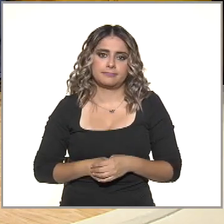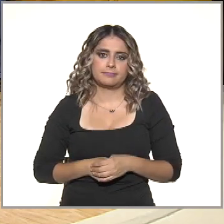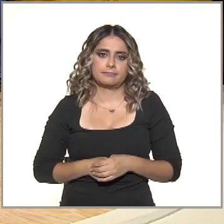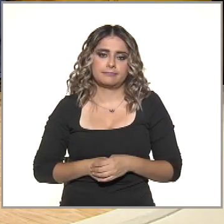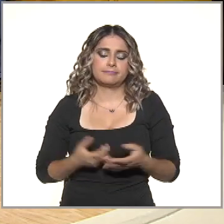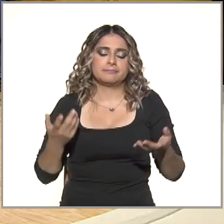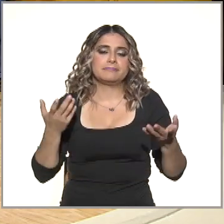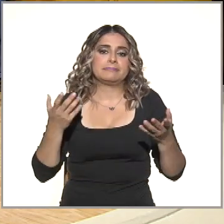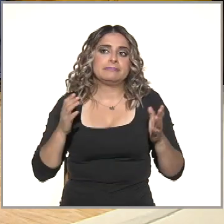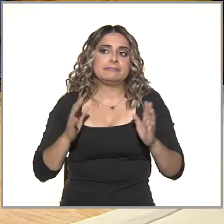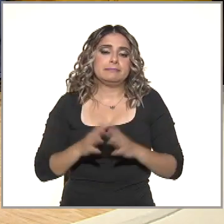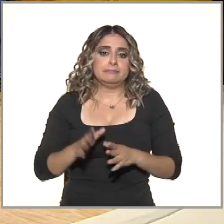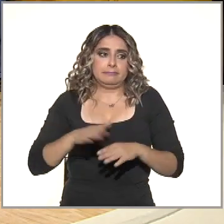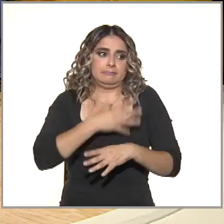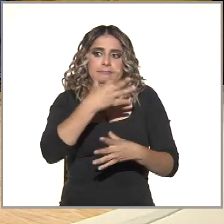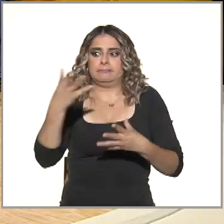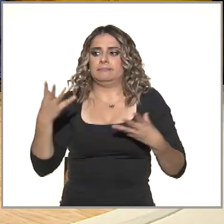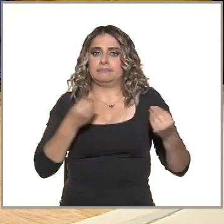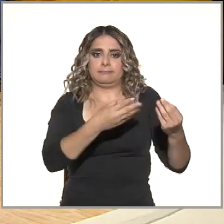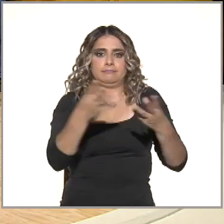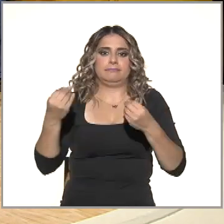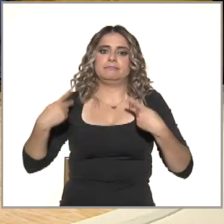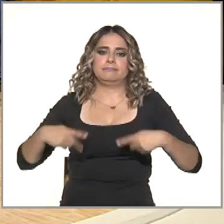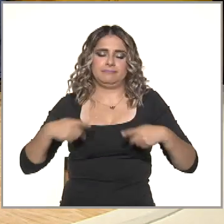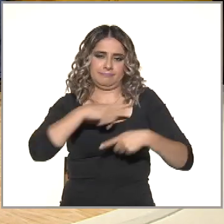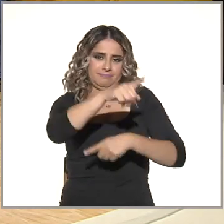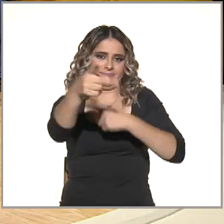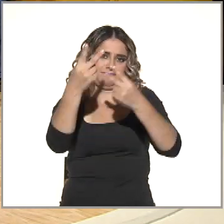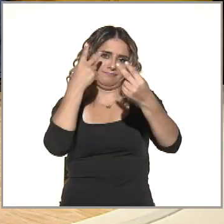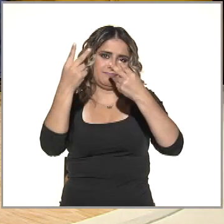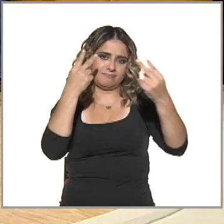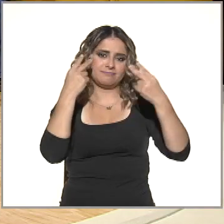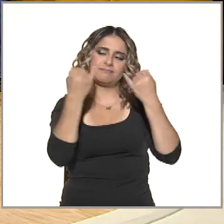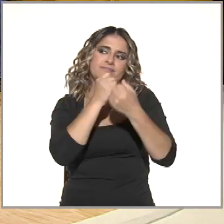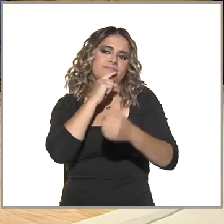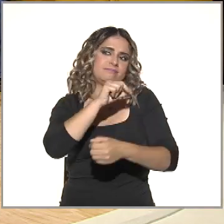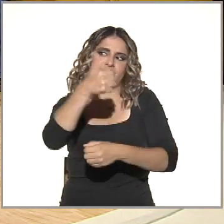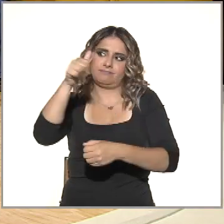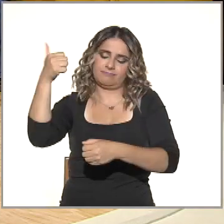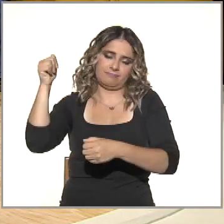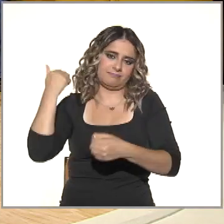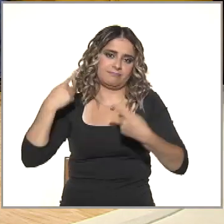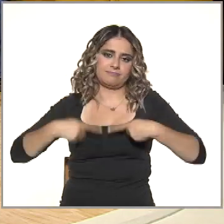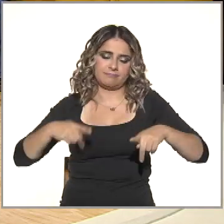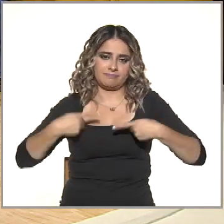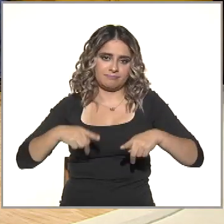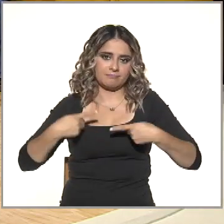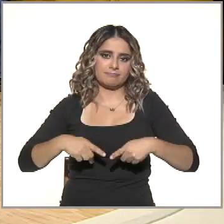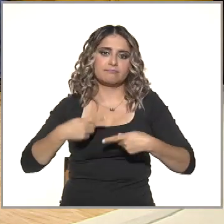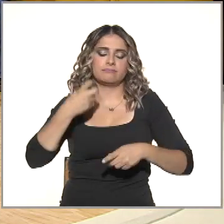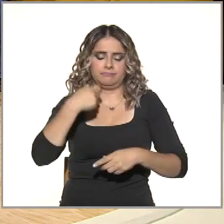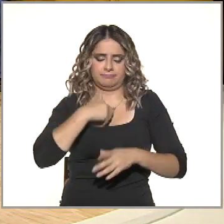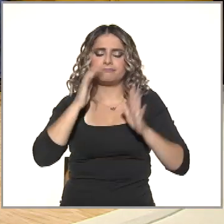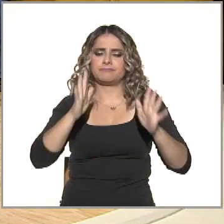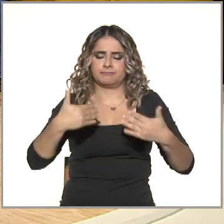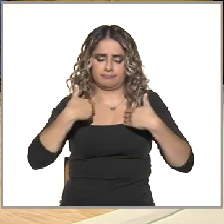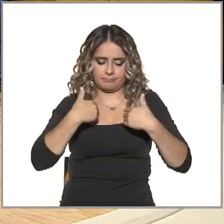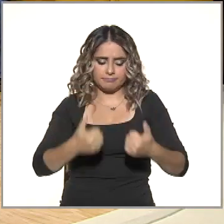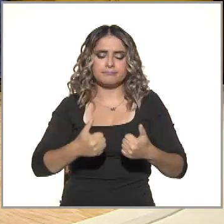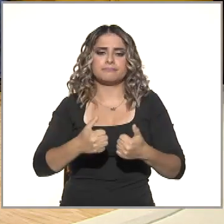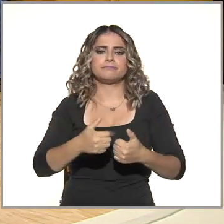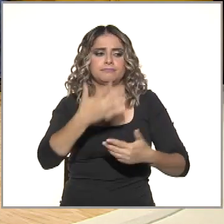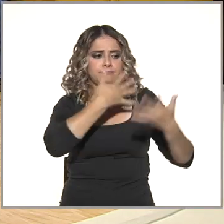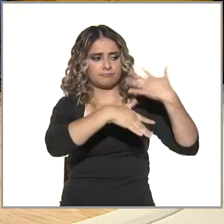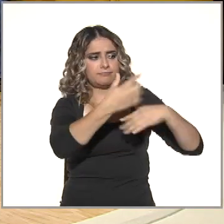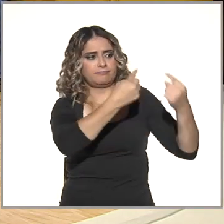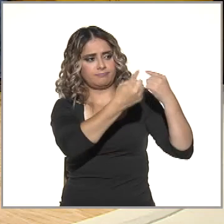Híjole. Porque habrá muchos que nos están viendo y otros muchísimos que no. Y entonces, bueno, ya entendí que las palabras me